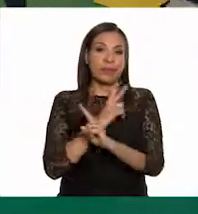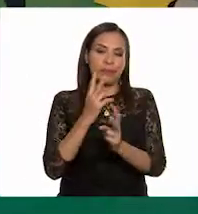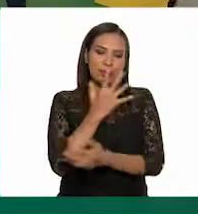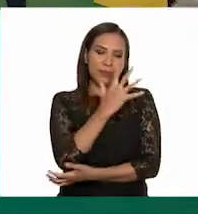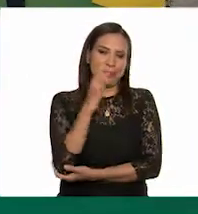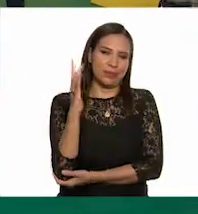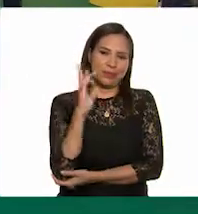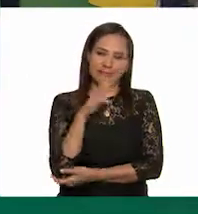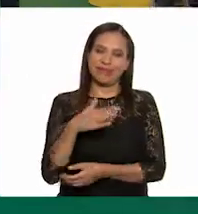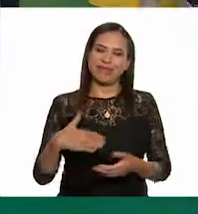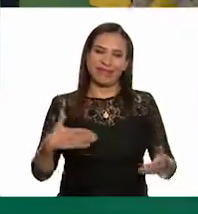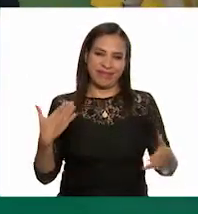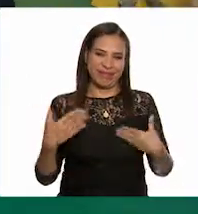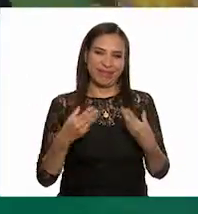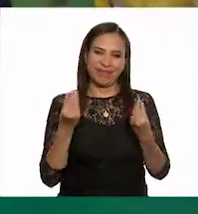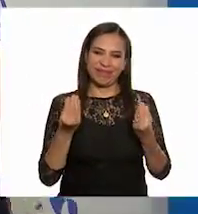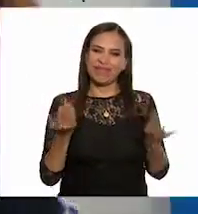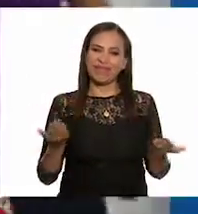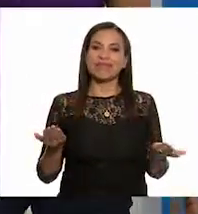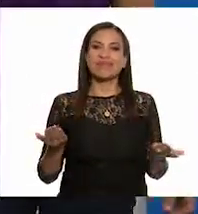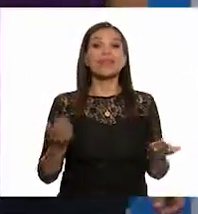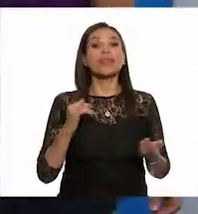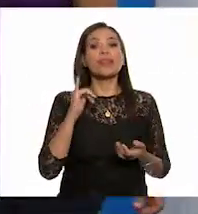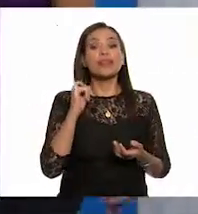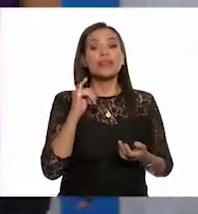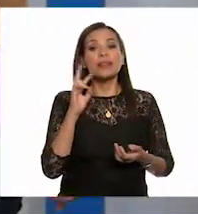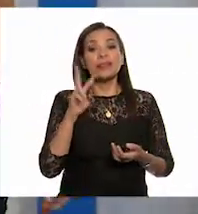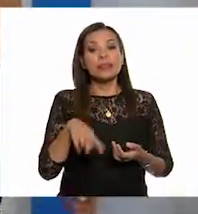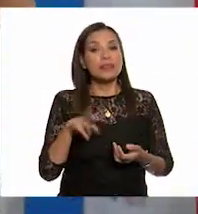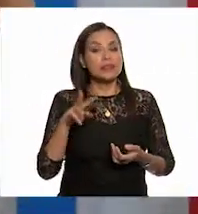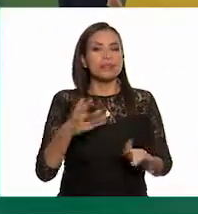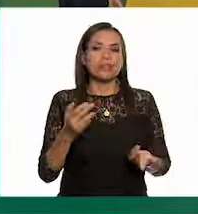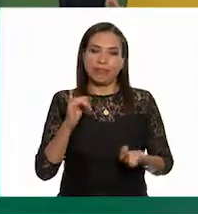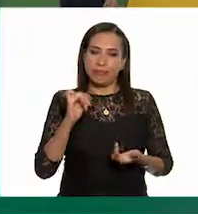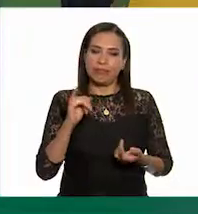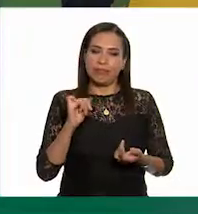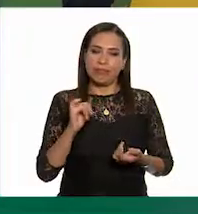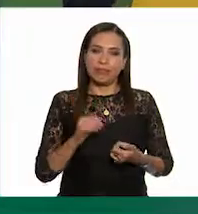es súper divertido, Héctor Ovich. Sí, sí, sí. La verdad es que sí.